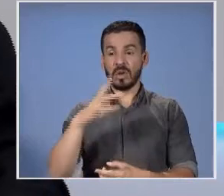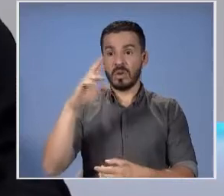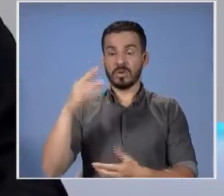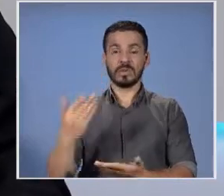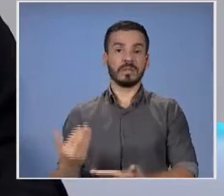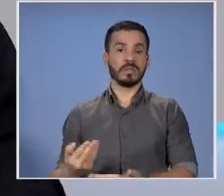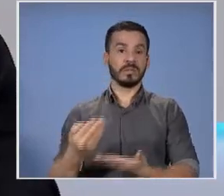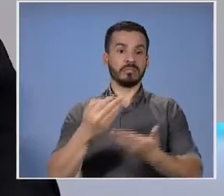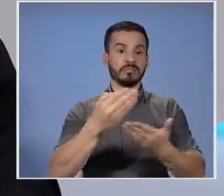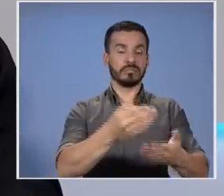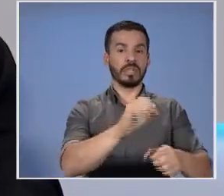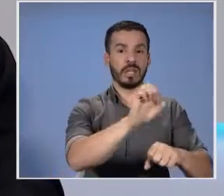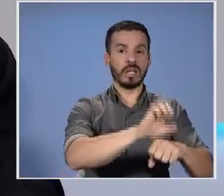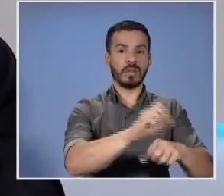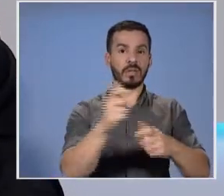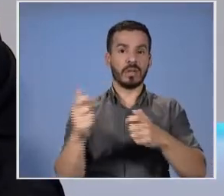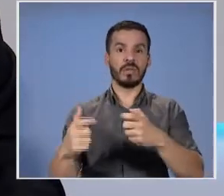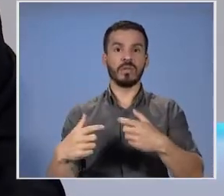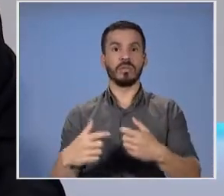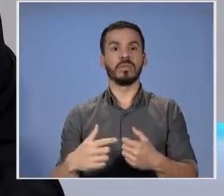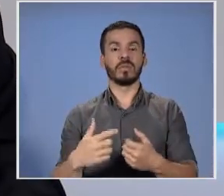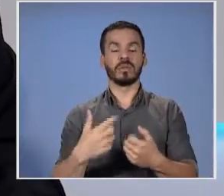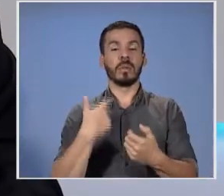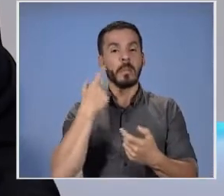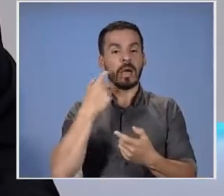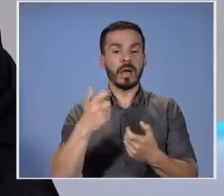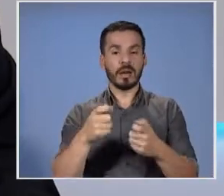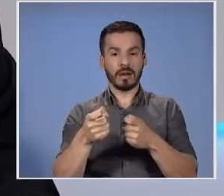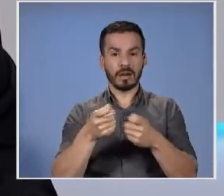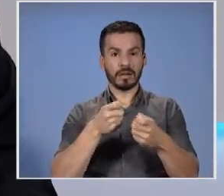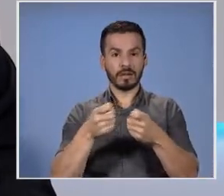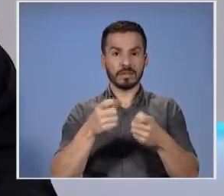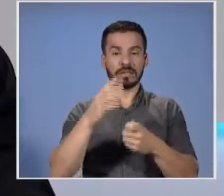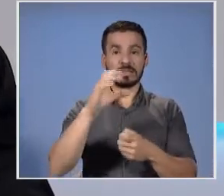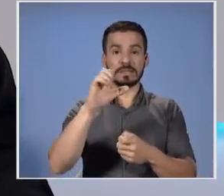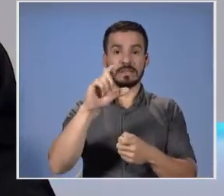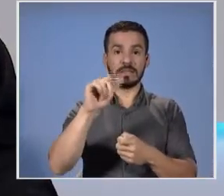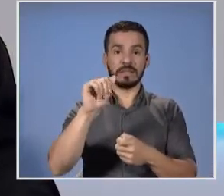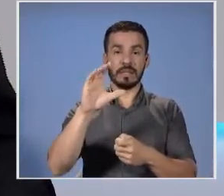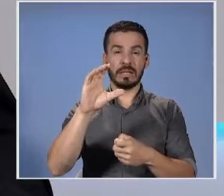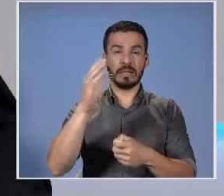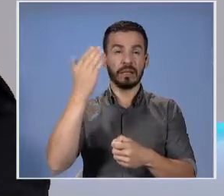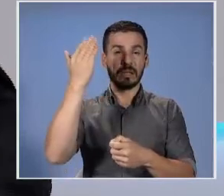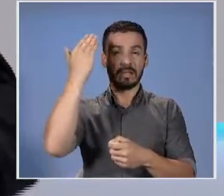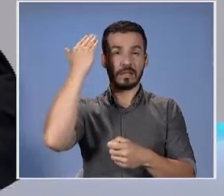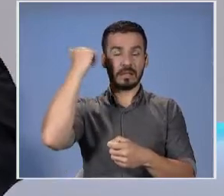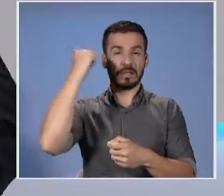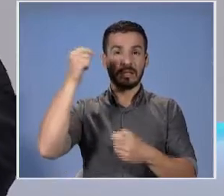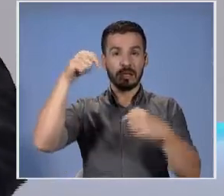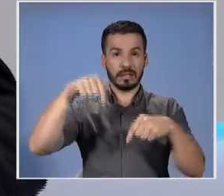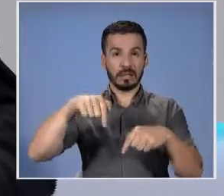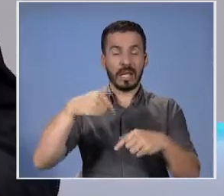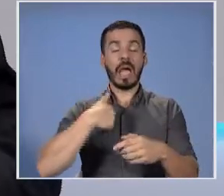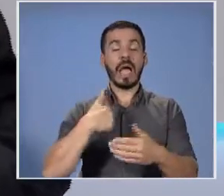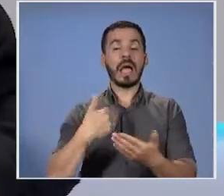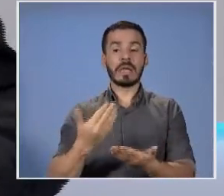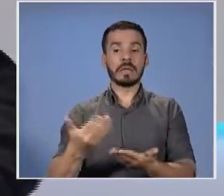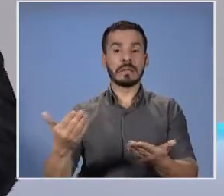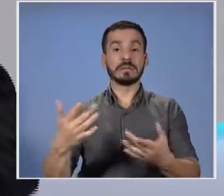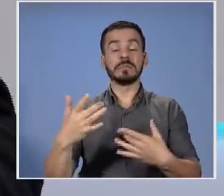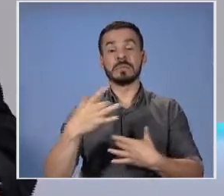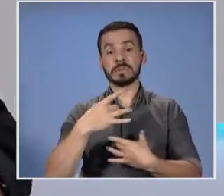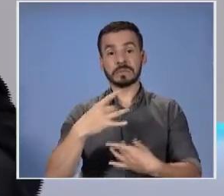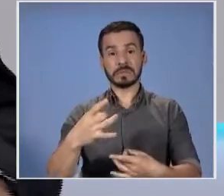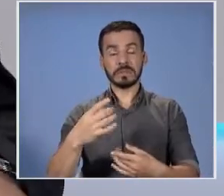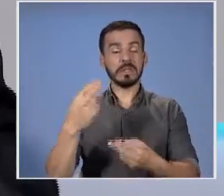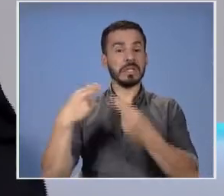trasladó a Ecuador la banda en términos de la coordinación de la CELAC, ¿verdad? ¿Se acuerdan ustedes cuando lo realizamos acá? Entonces, hay elementos